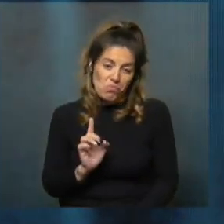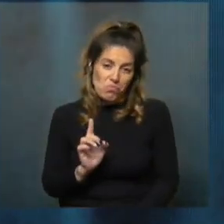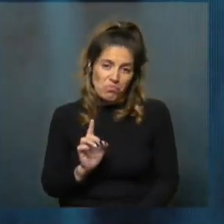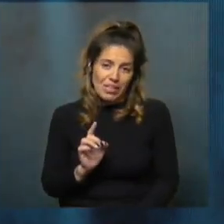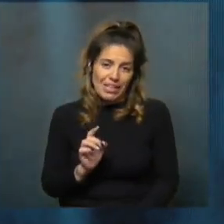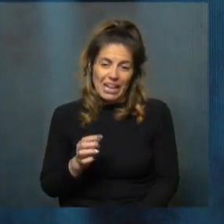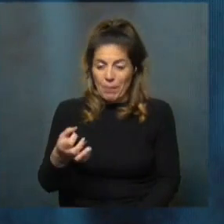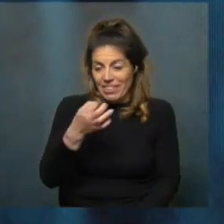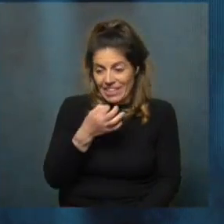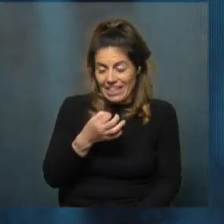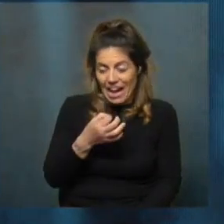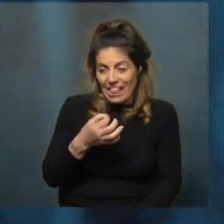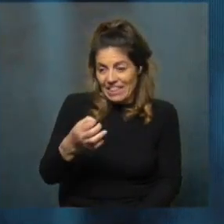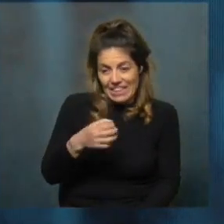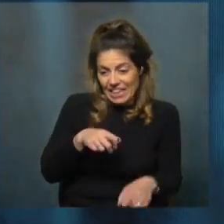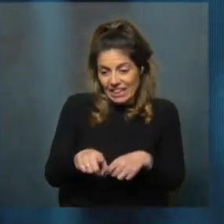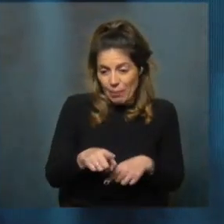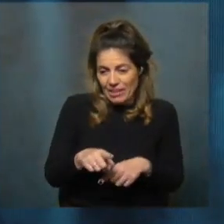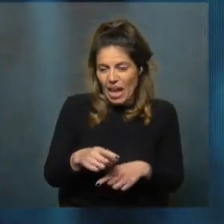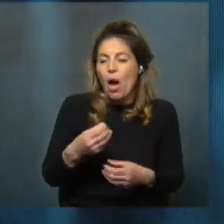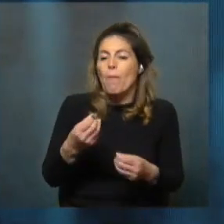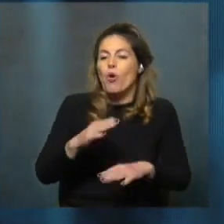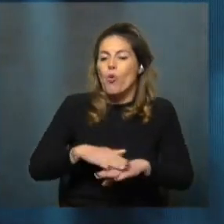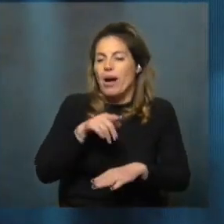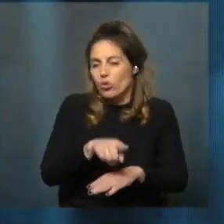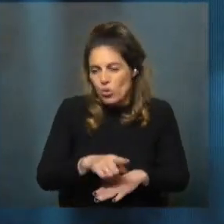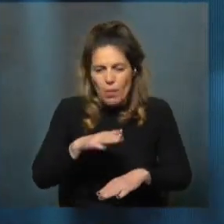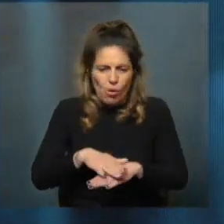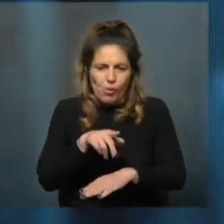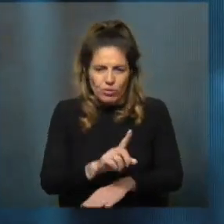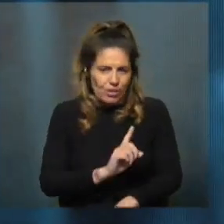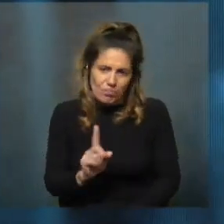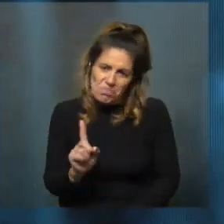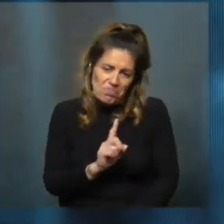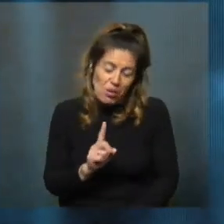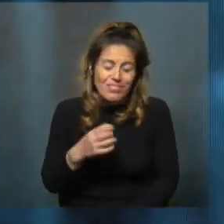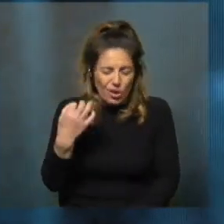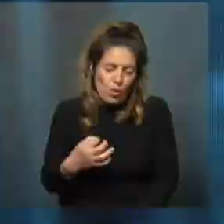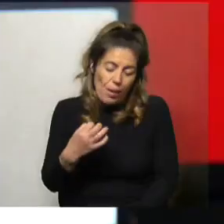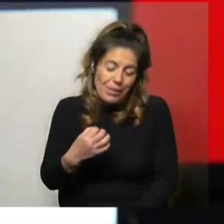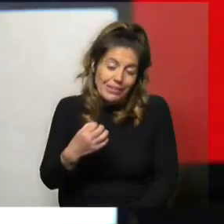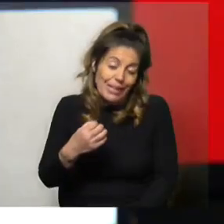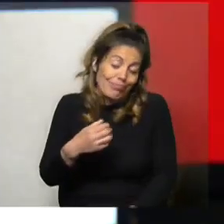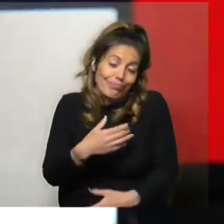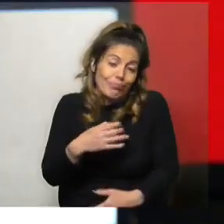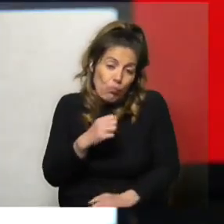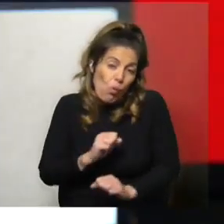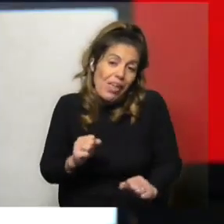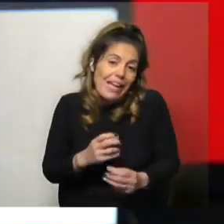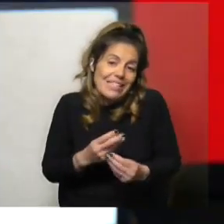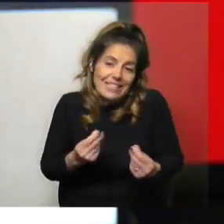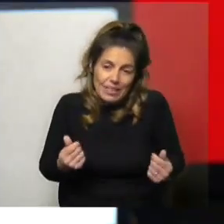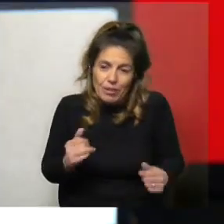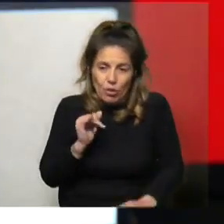reproche explícito pero seguramente que nos reprochan seguramente claro este no O sea mi